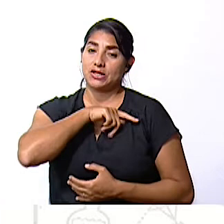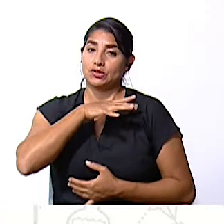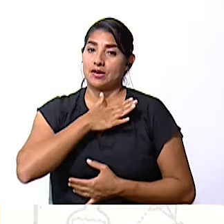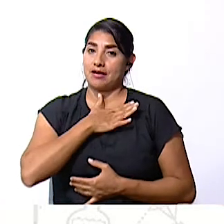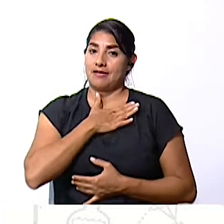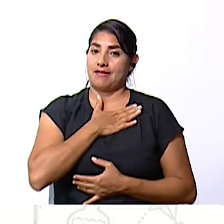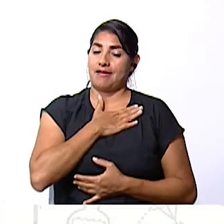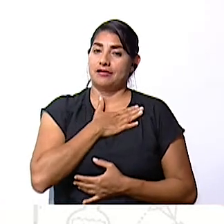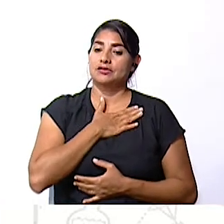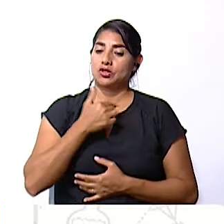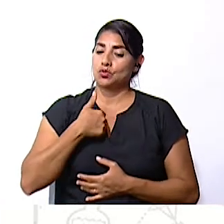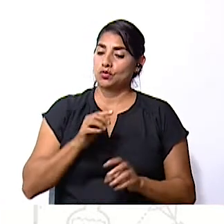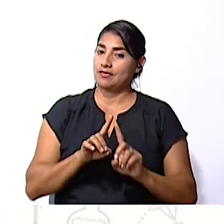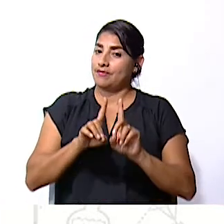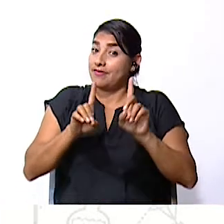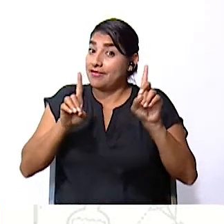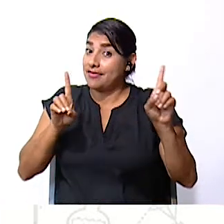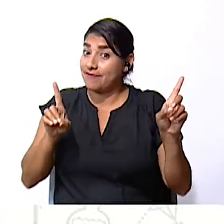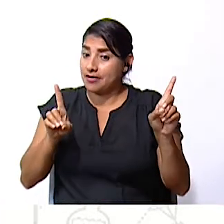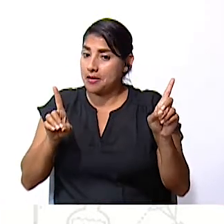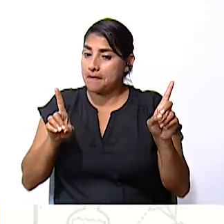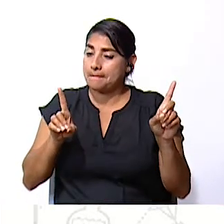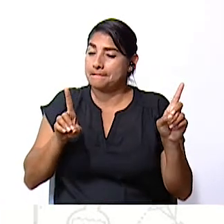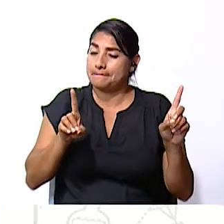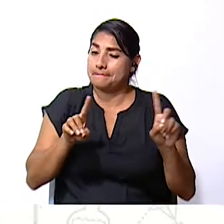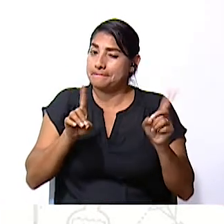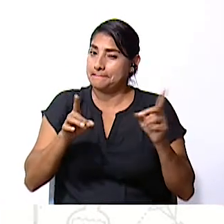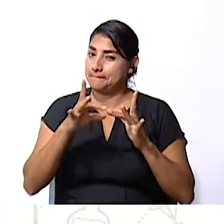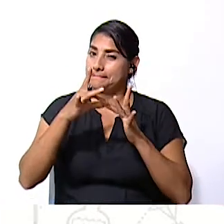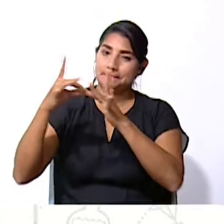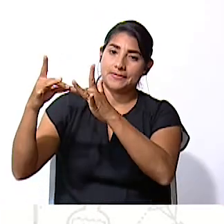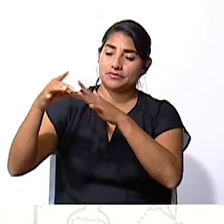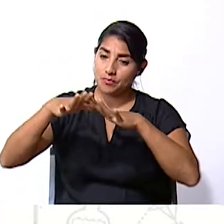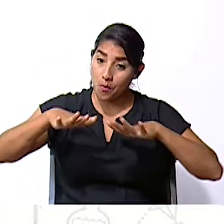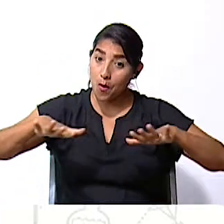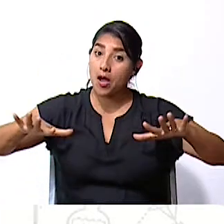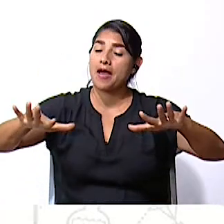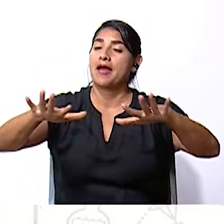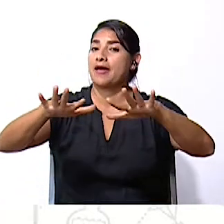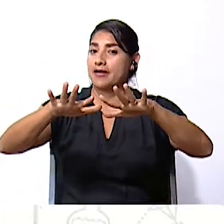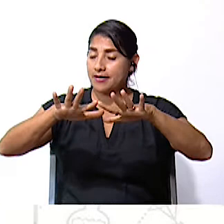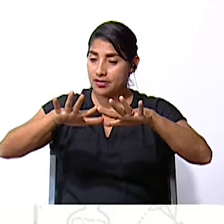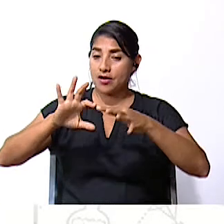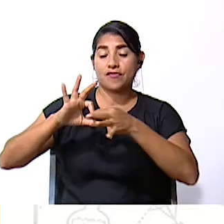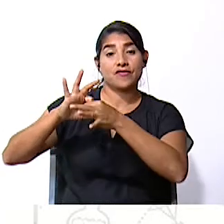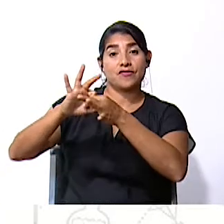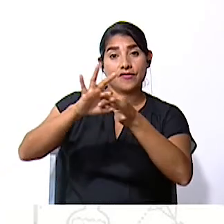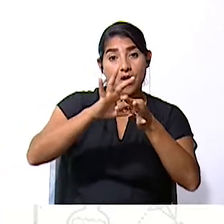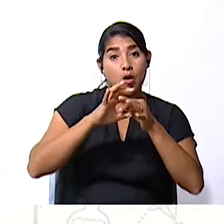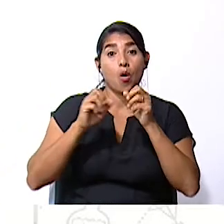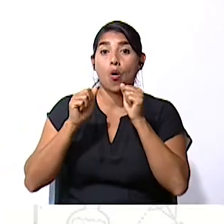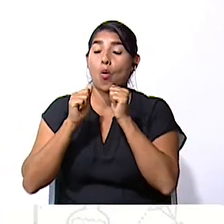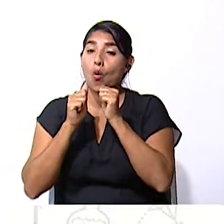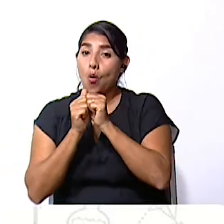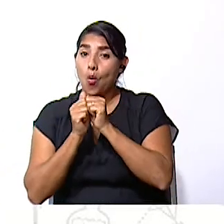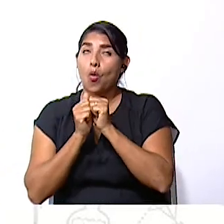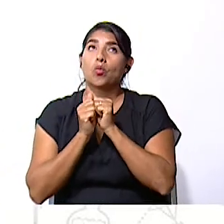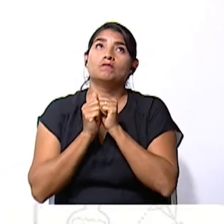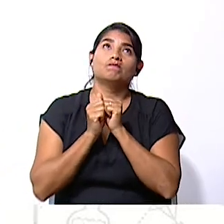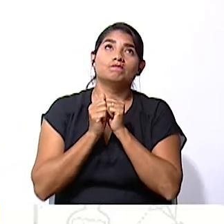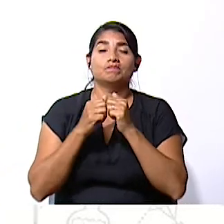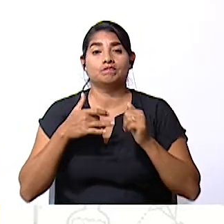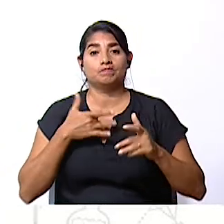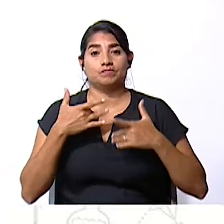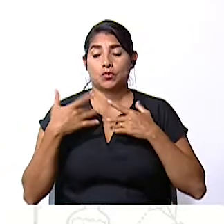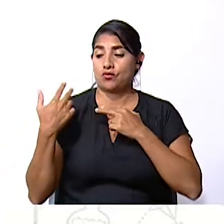ser diferente pero especial. Generalmente las relacionamos con el